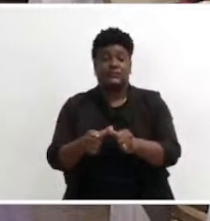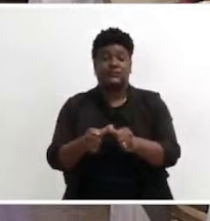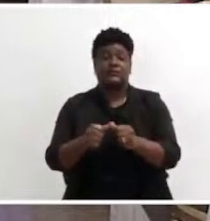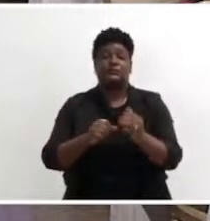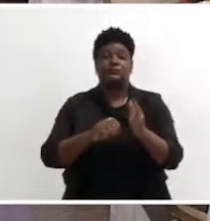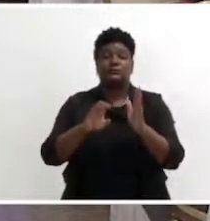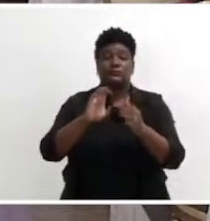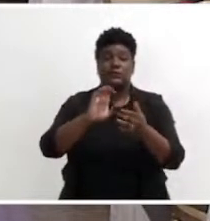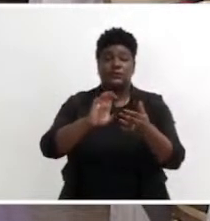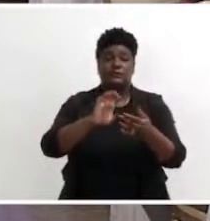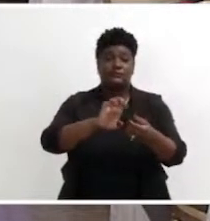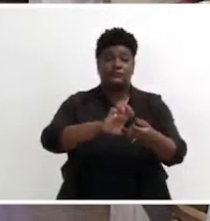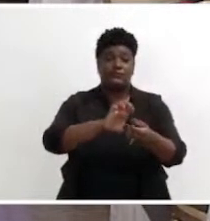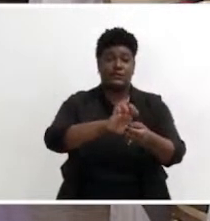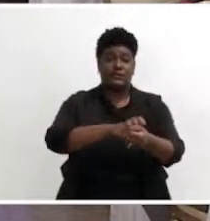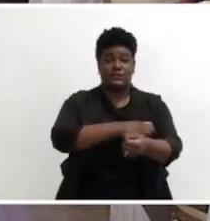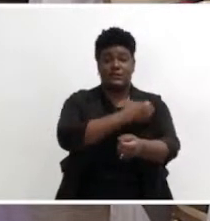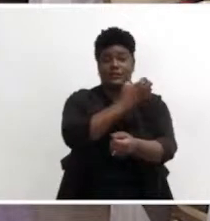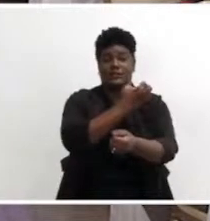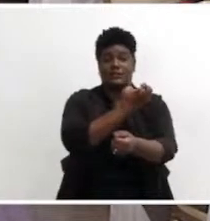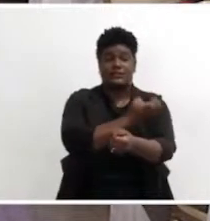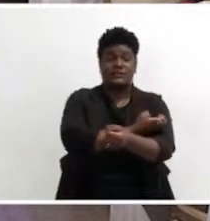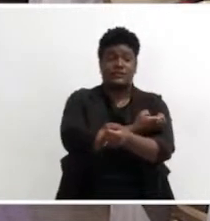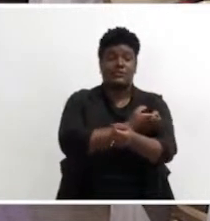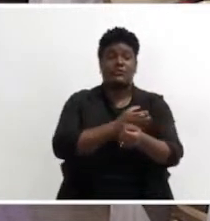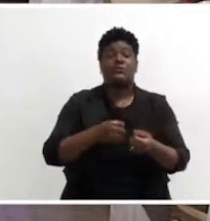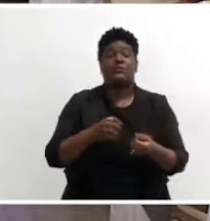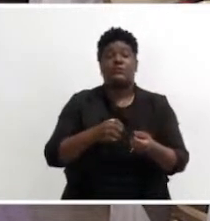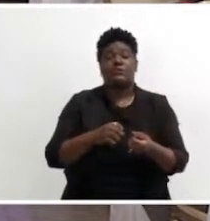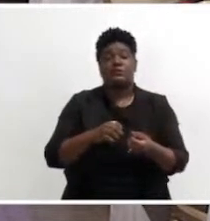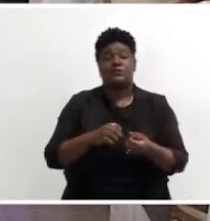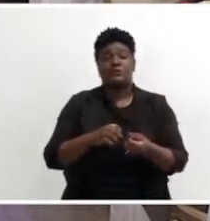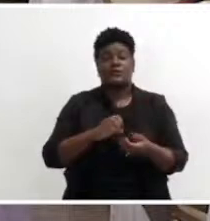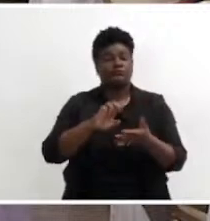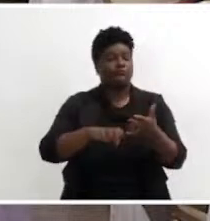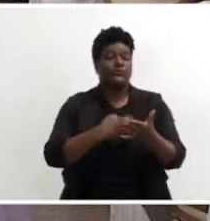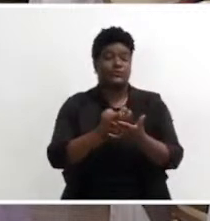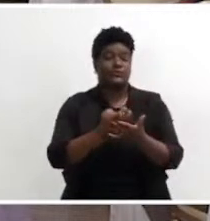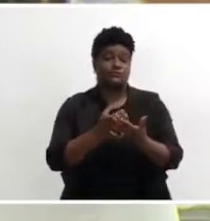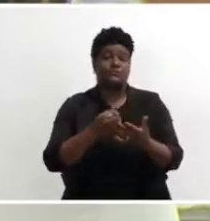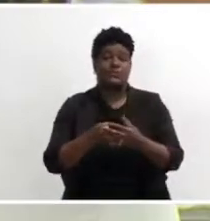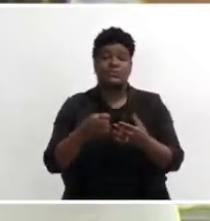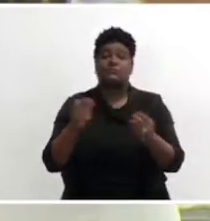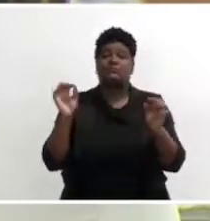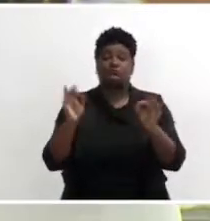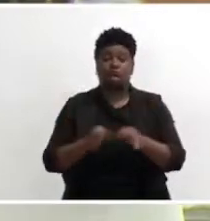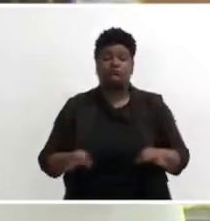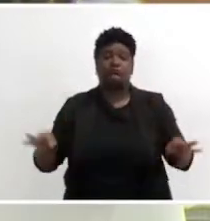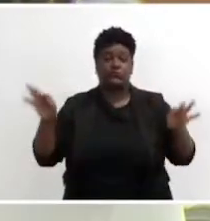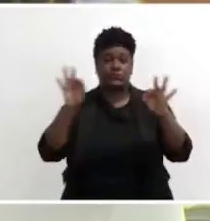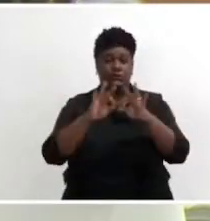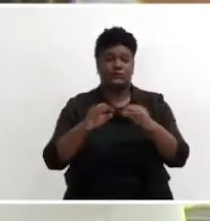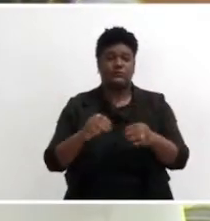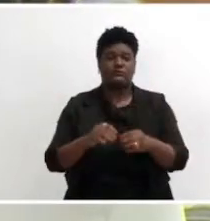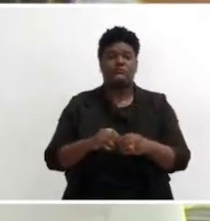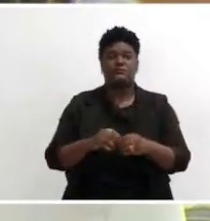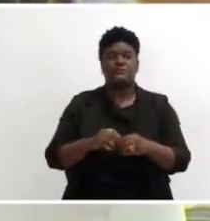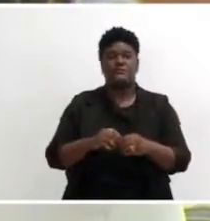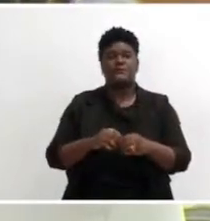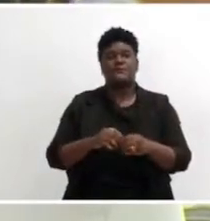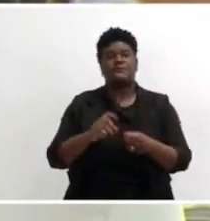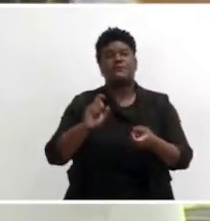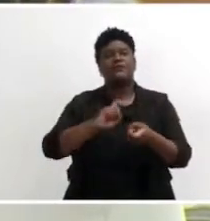es el crecimiento económico y la competitividad global. Definitivamente, el desarrollo de la industria de